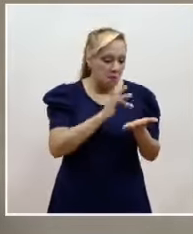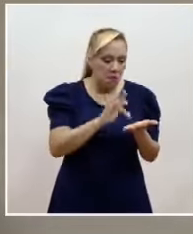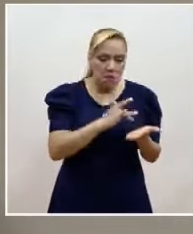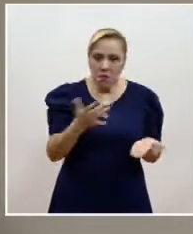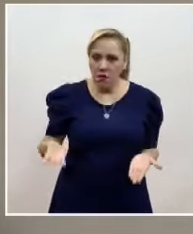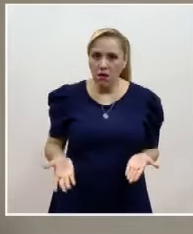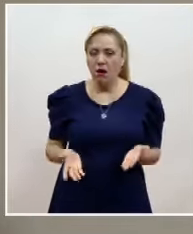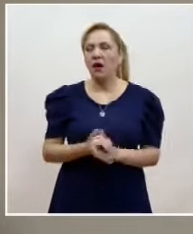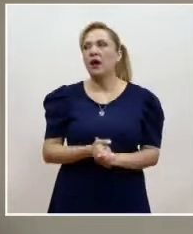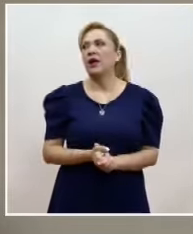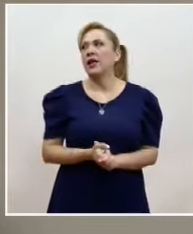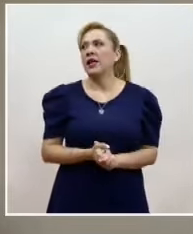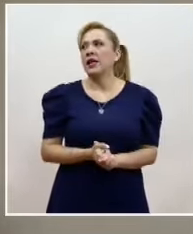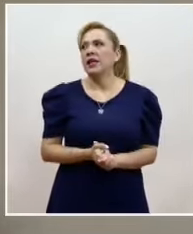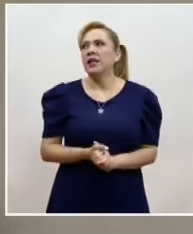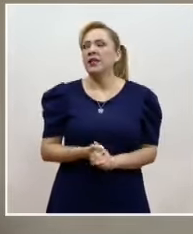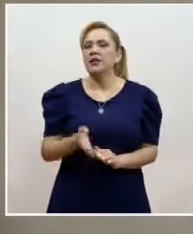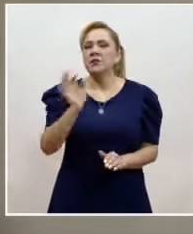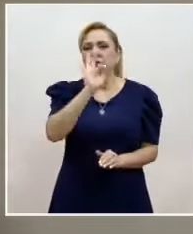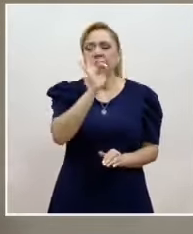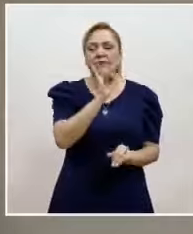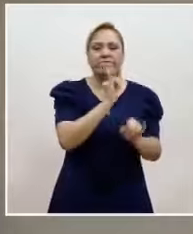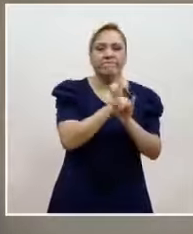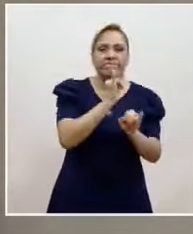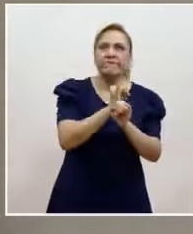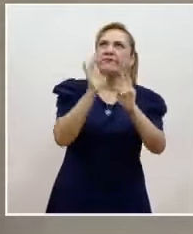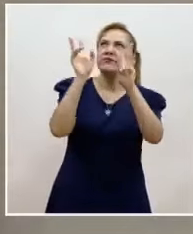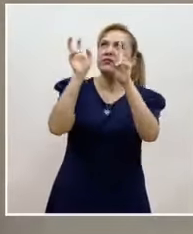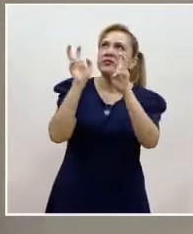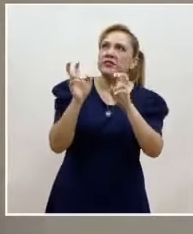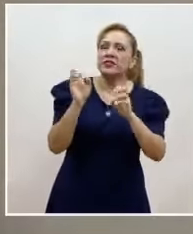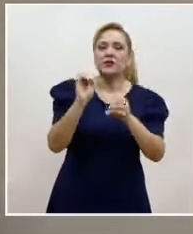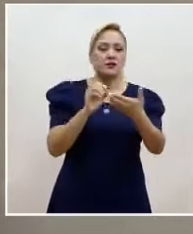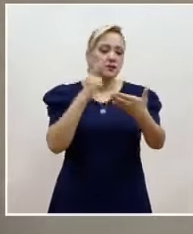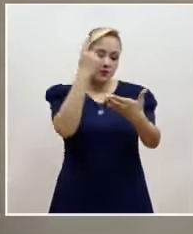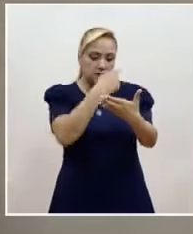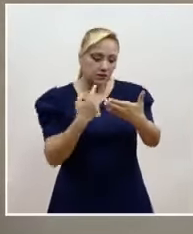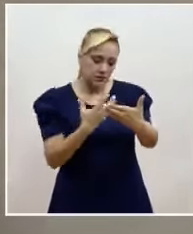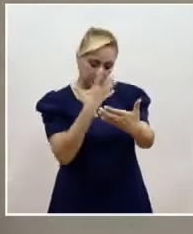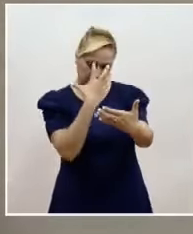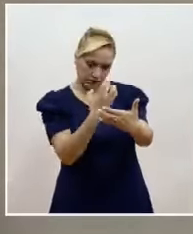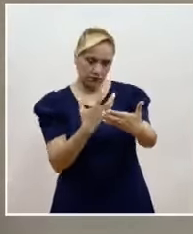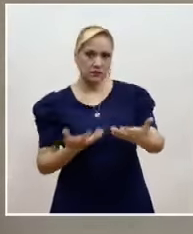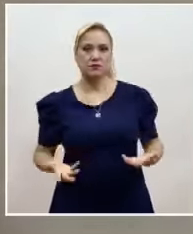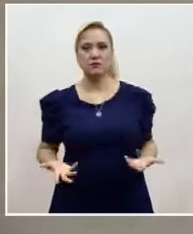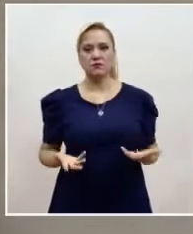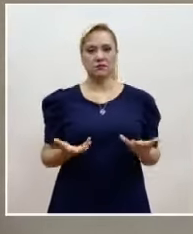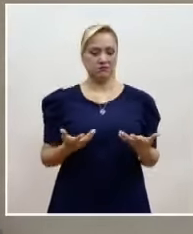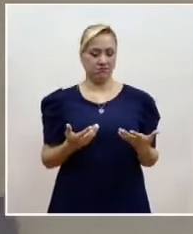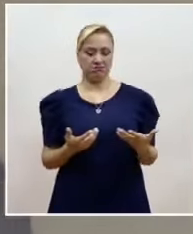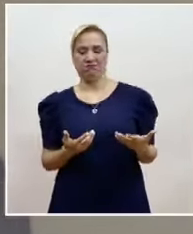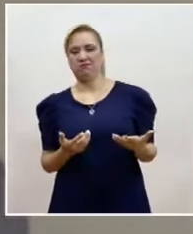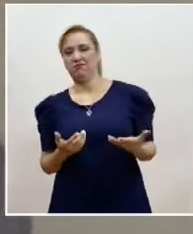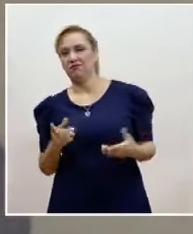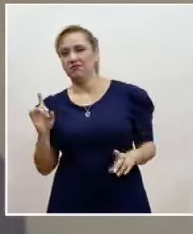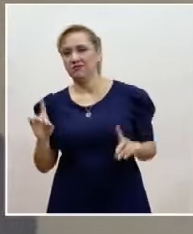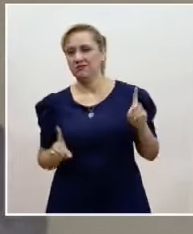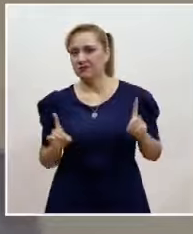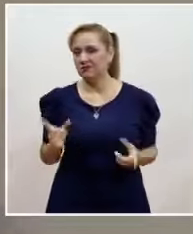si tus datos y utiliza un reconocimiento facial y entonces no desconfío de la tecnología?